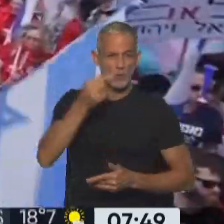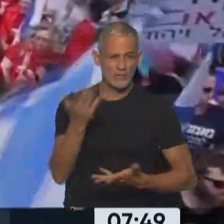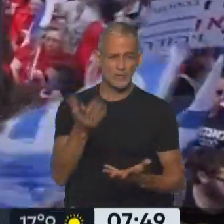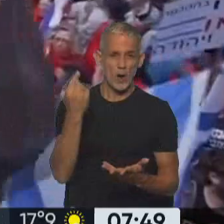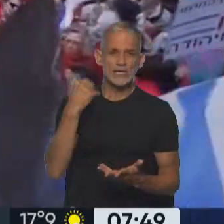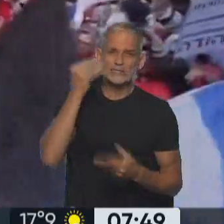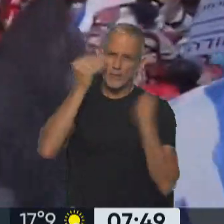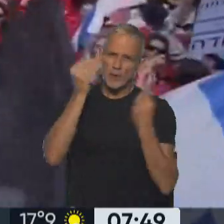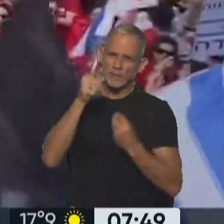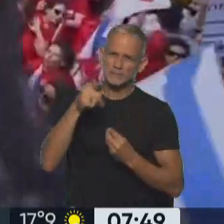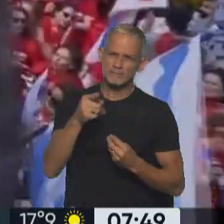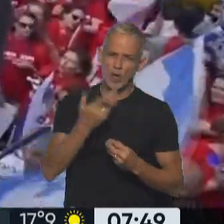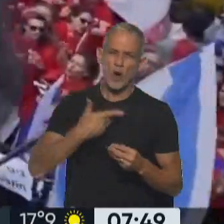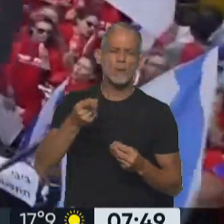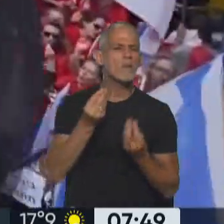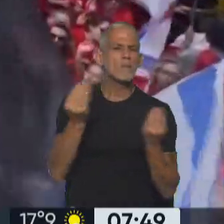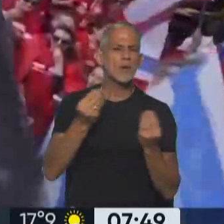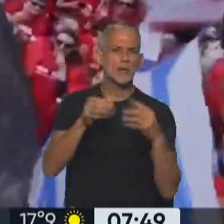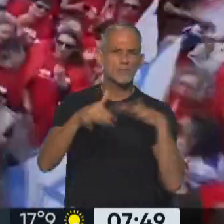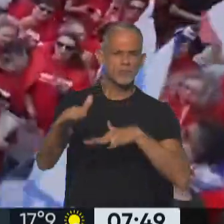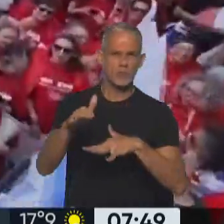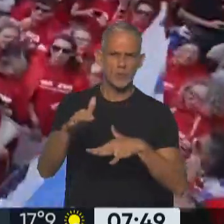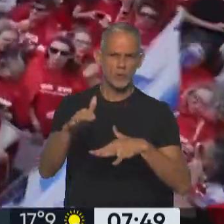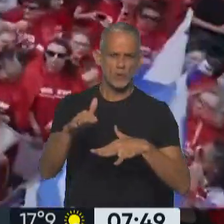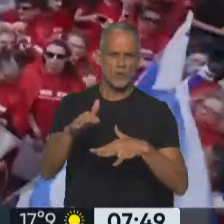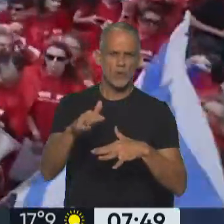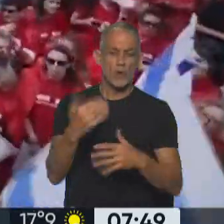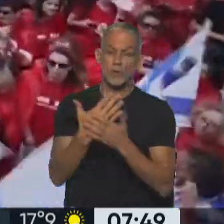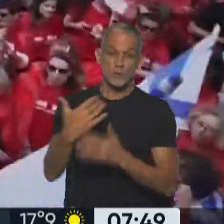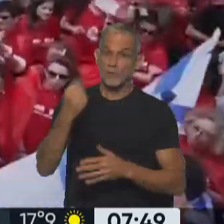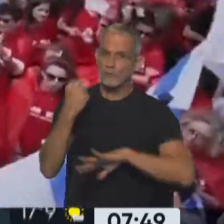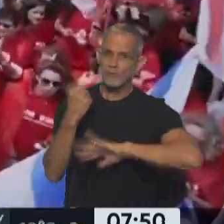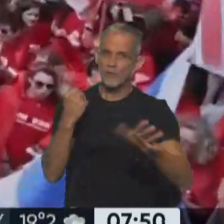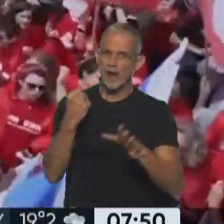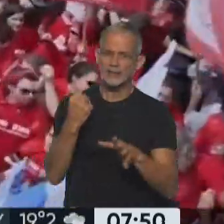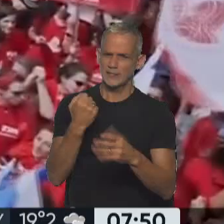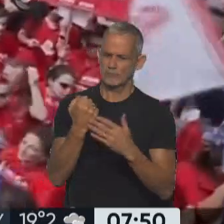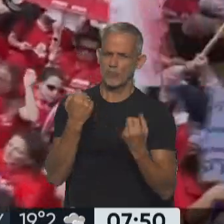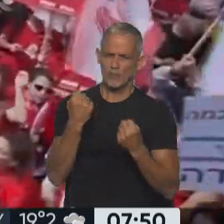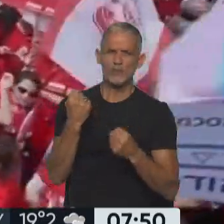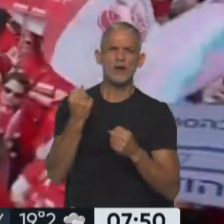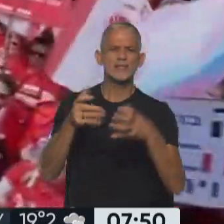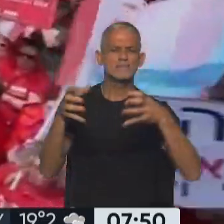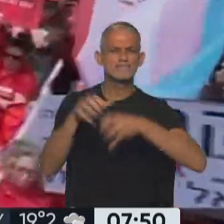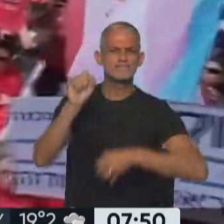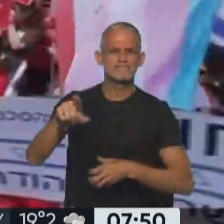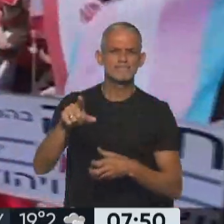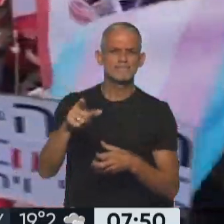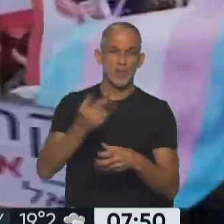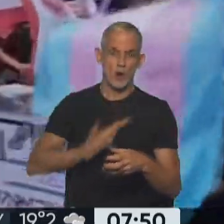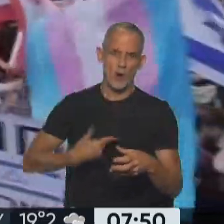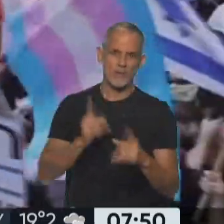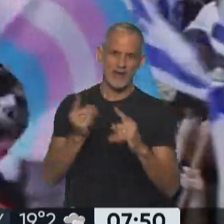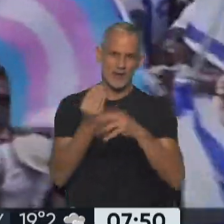de preocupación porque los manifestantes de ultraderecha, recordemos que la ultraderecha pertenece a la coalición de